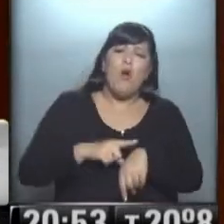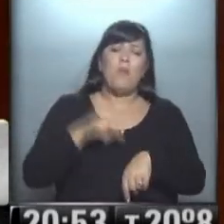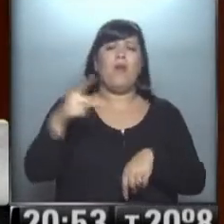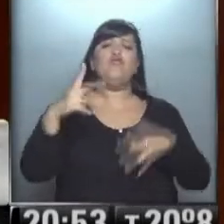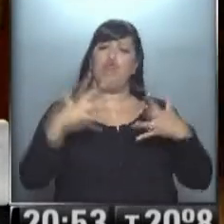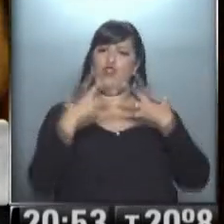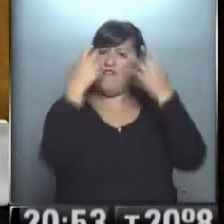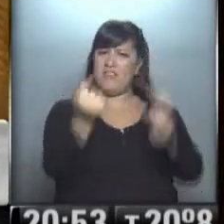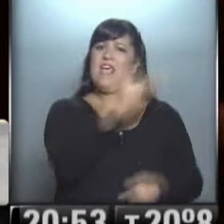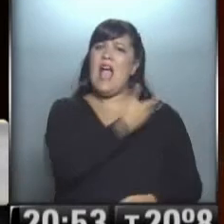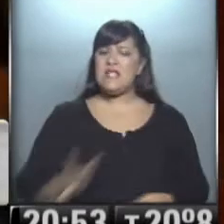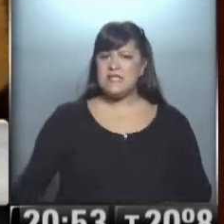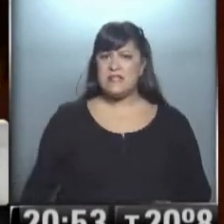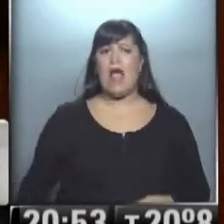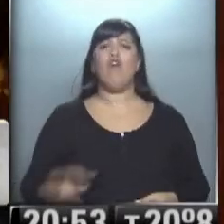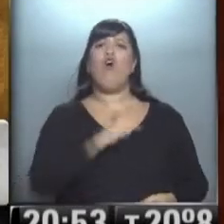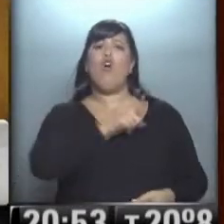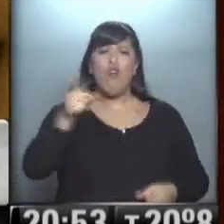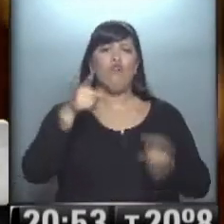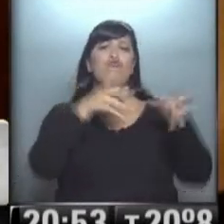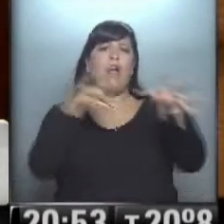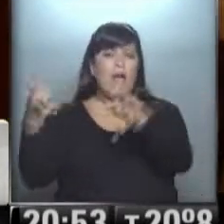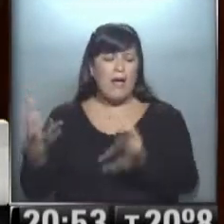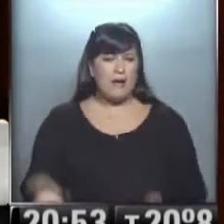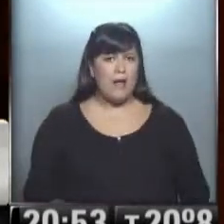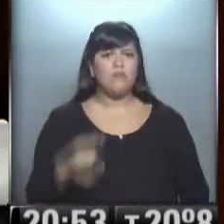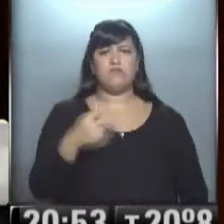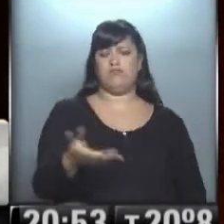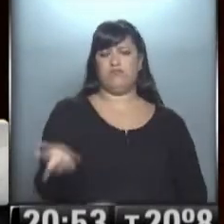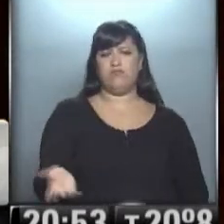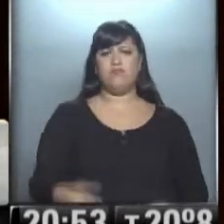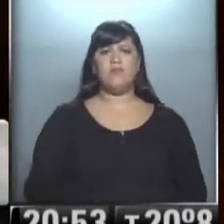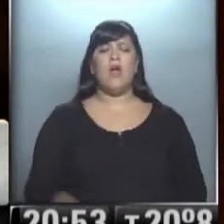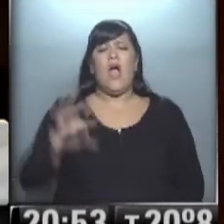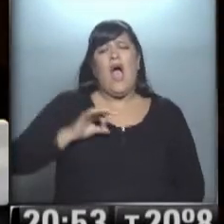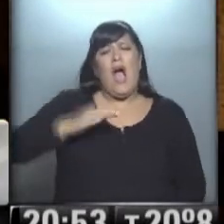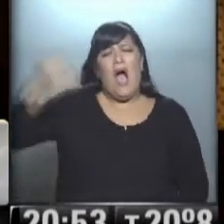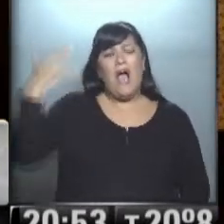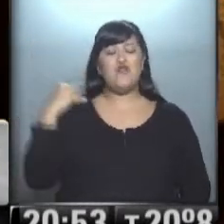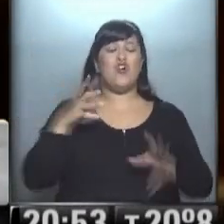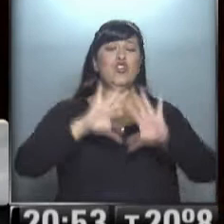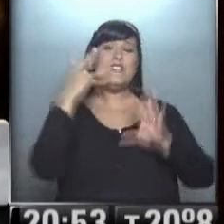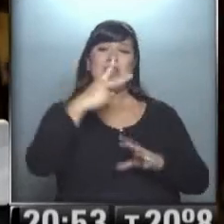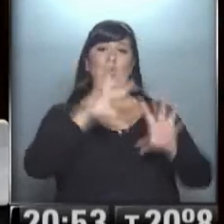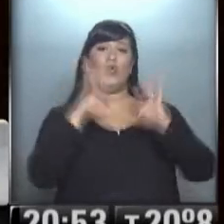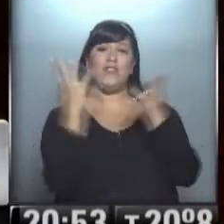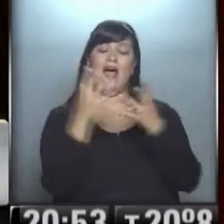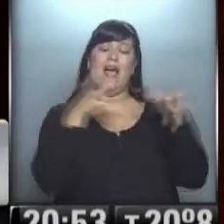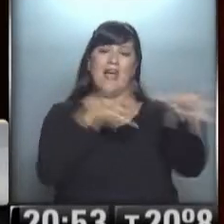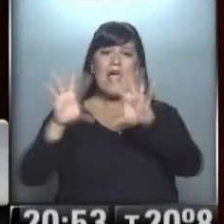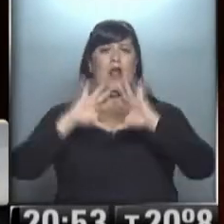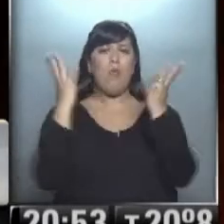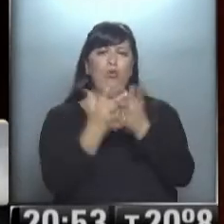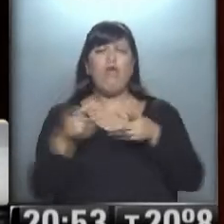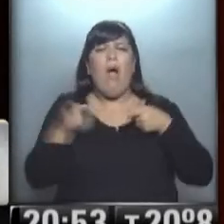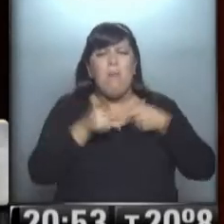del Estado contra la agresión de la guerrilla marxista. O sea, Simón Wiesenthal, que estuvo por años después de la Segunda Guerra Mundial persiguiendo a los